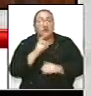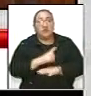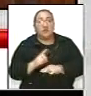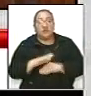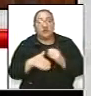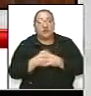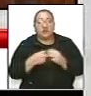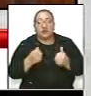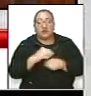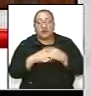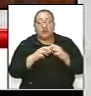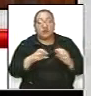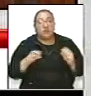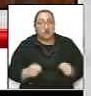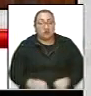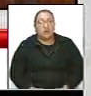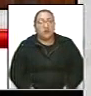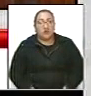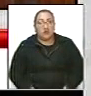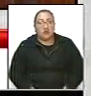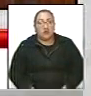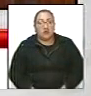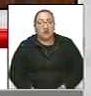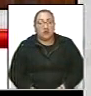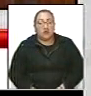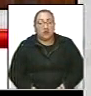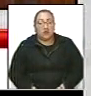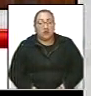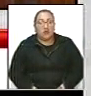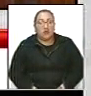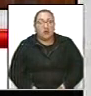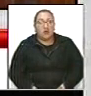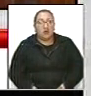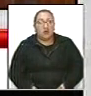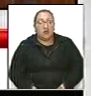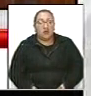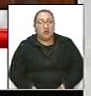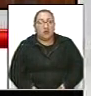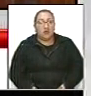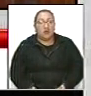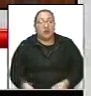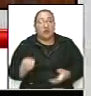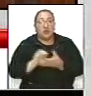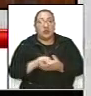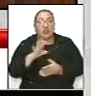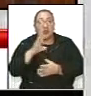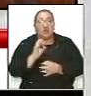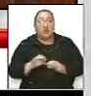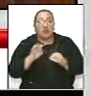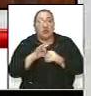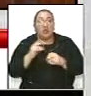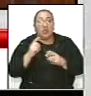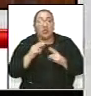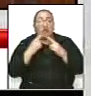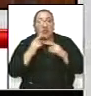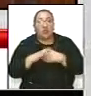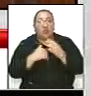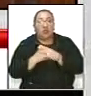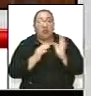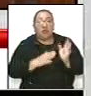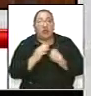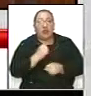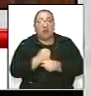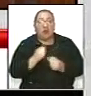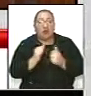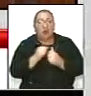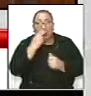y bienestar de la población, se incluyeron 5 prioridades vinculantes a los resultados esperados del Plan de Acción